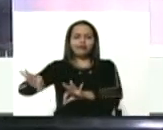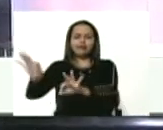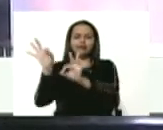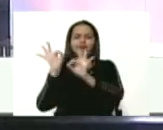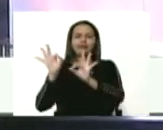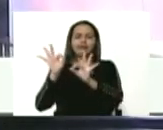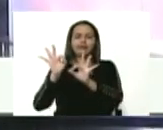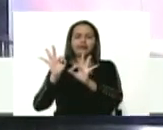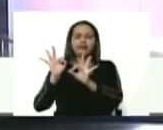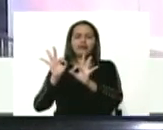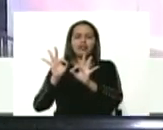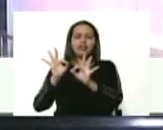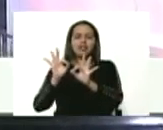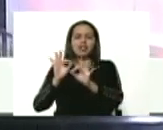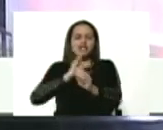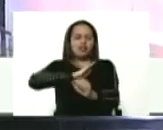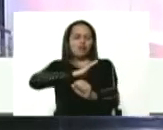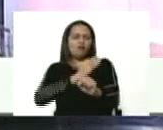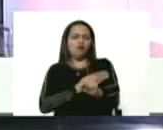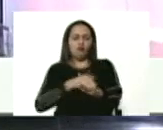excepcionalmente valiente,